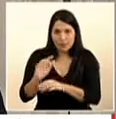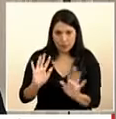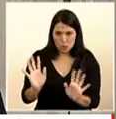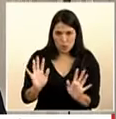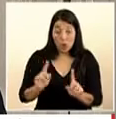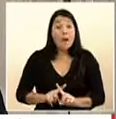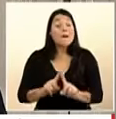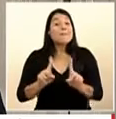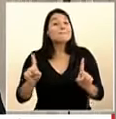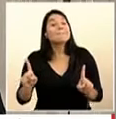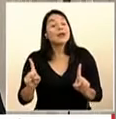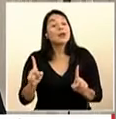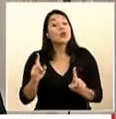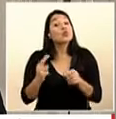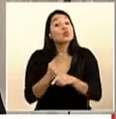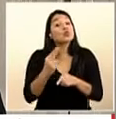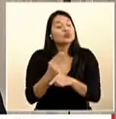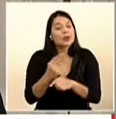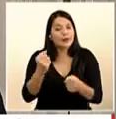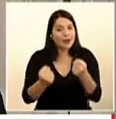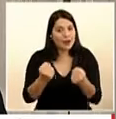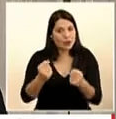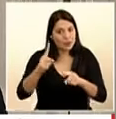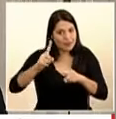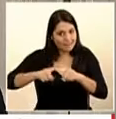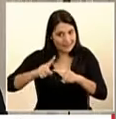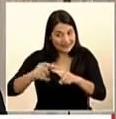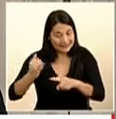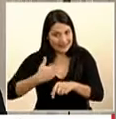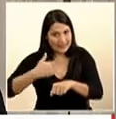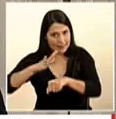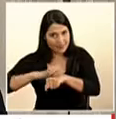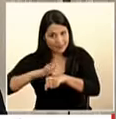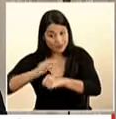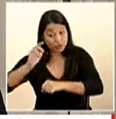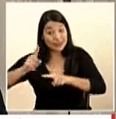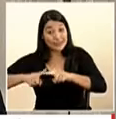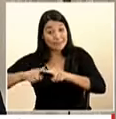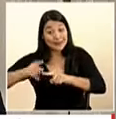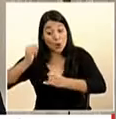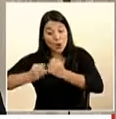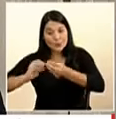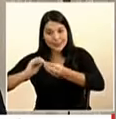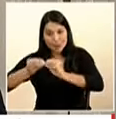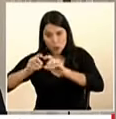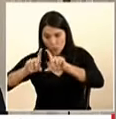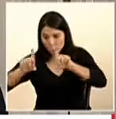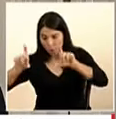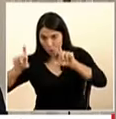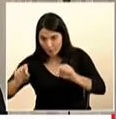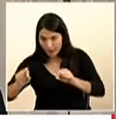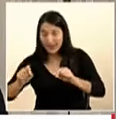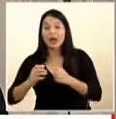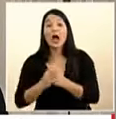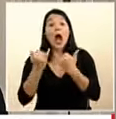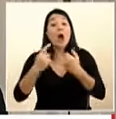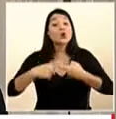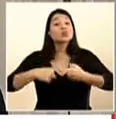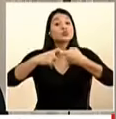quedará sujeto a las placas autorizadas por día se suspende todo transporte público salvo